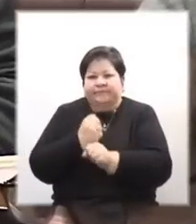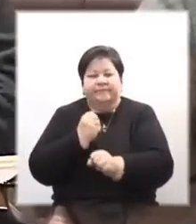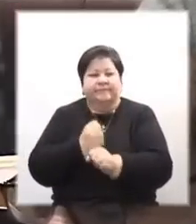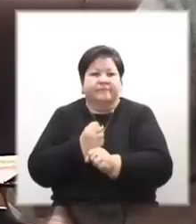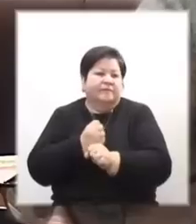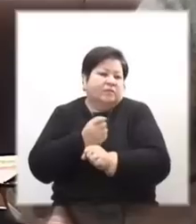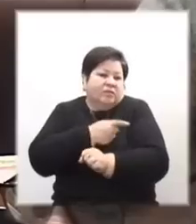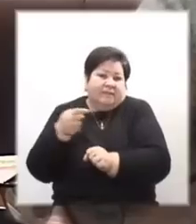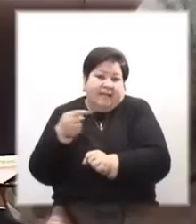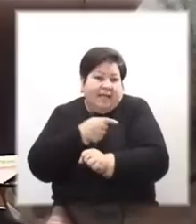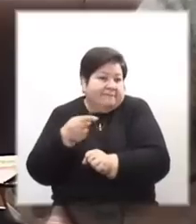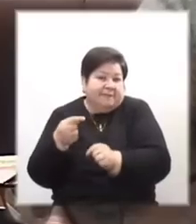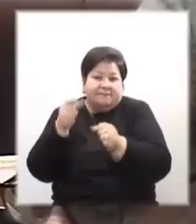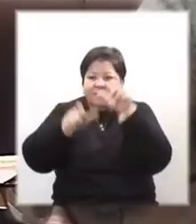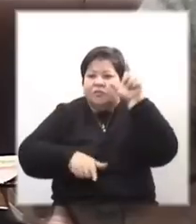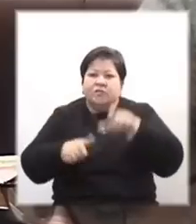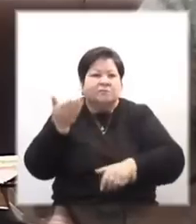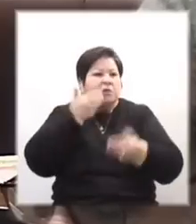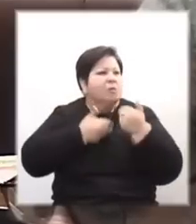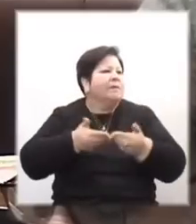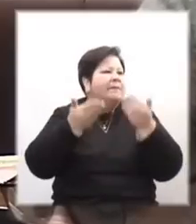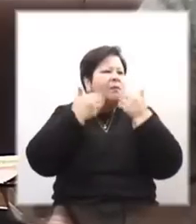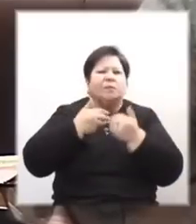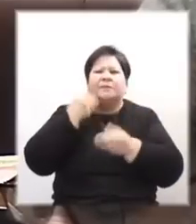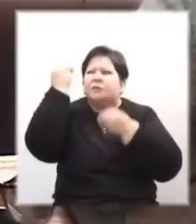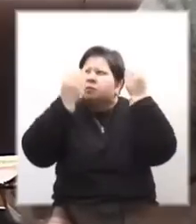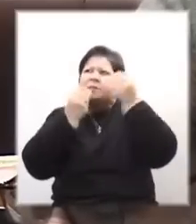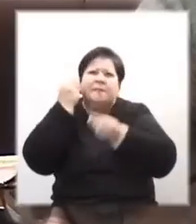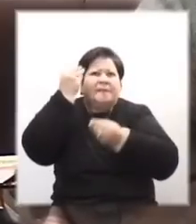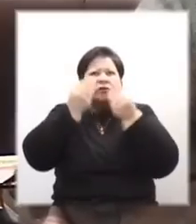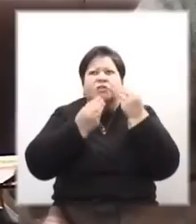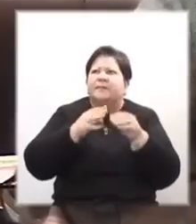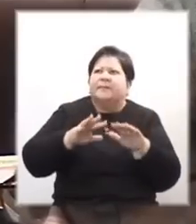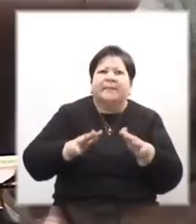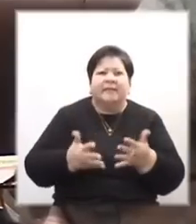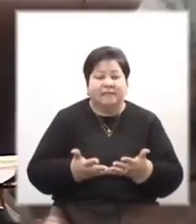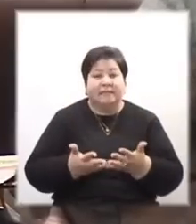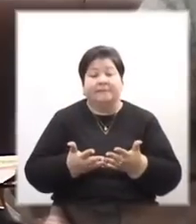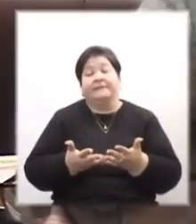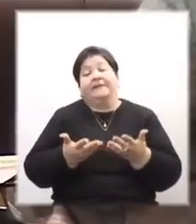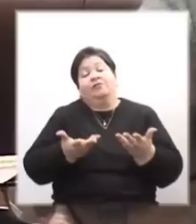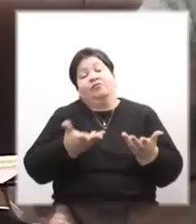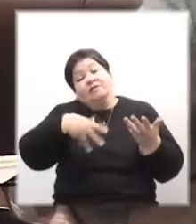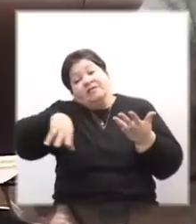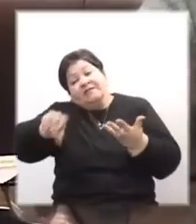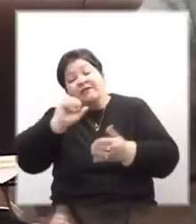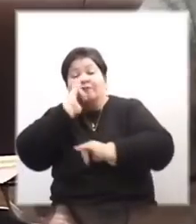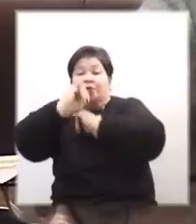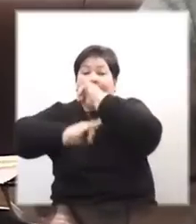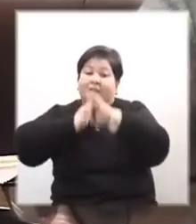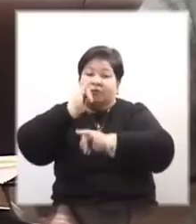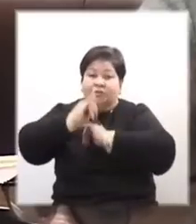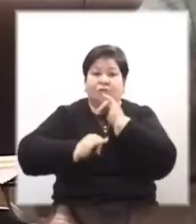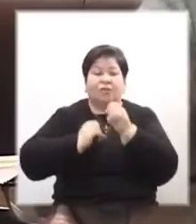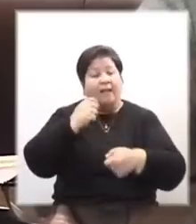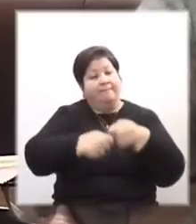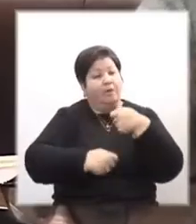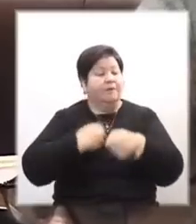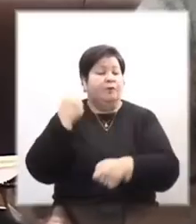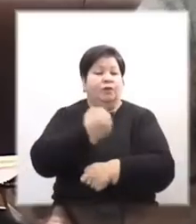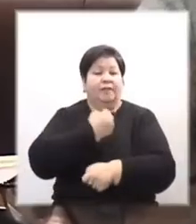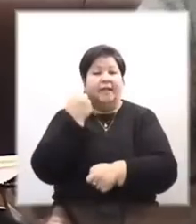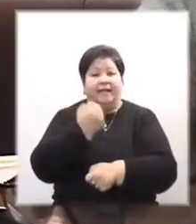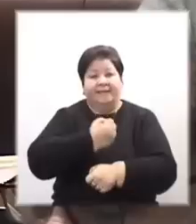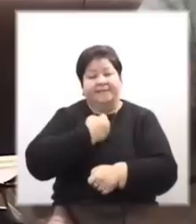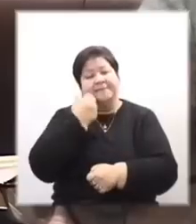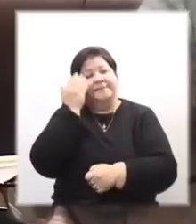semanalmente preocupaciones de la ciudadanía y llevarle este tipo de respuestas y este tipo de informaciones pensamos que va a ser un aporte sustancial para